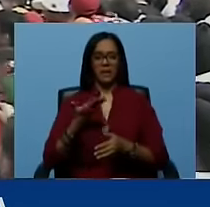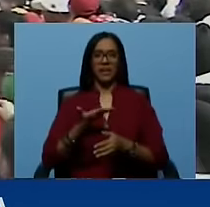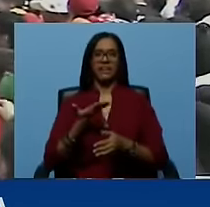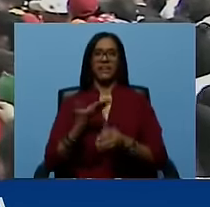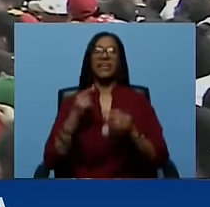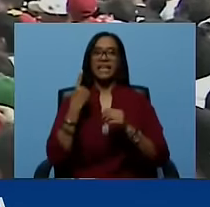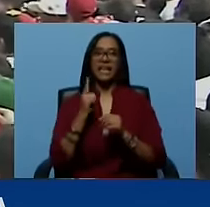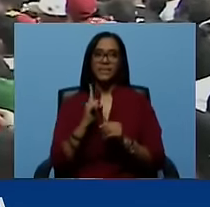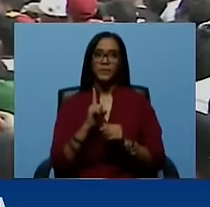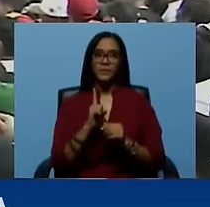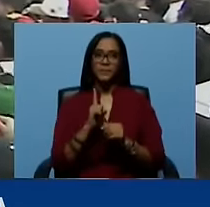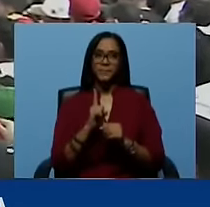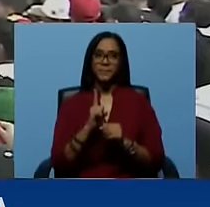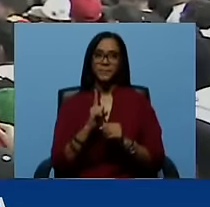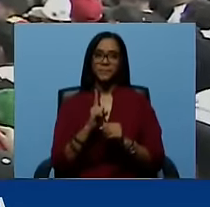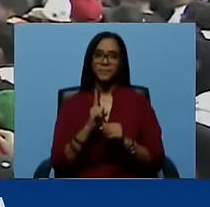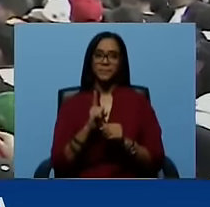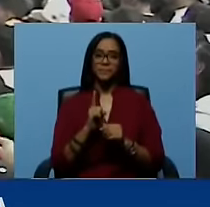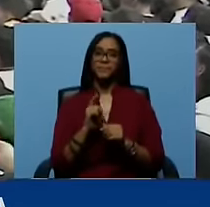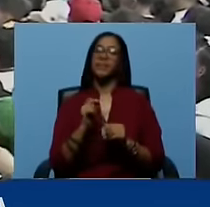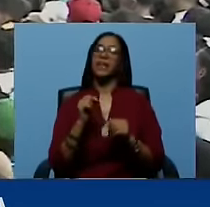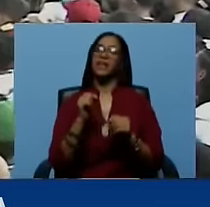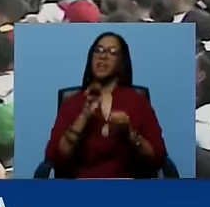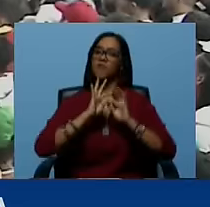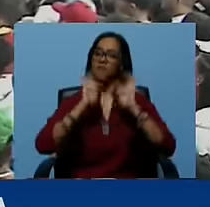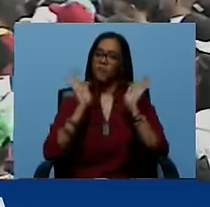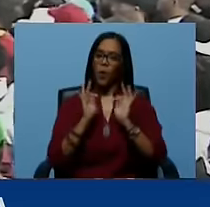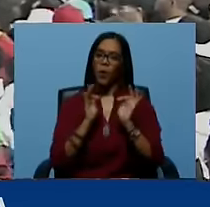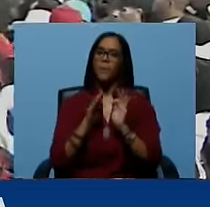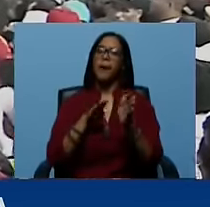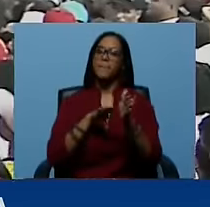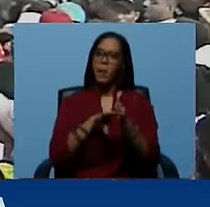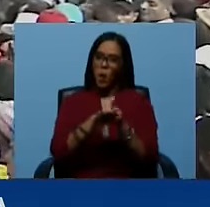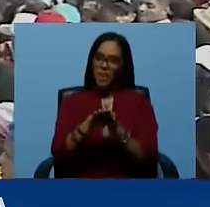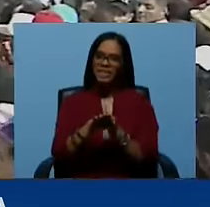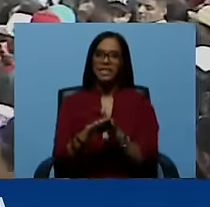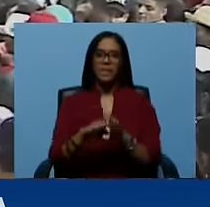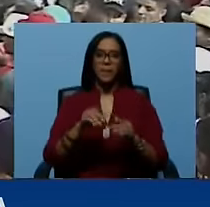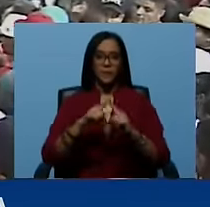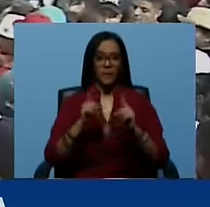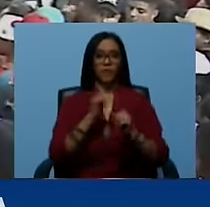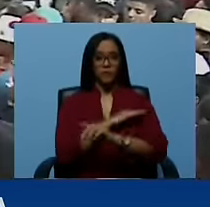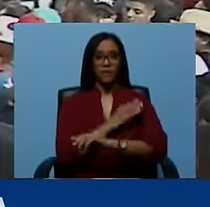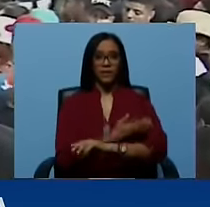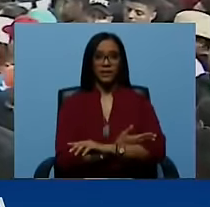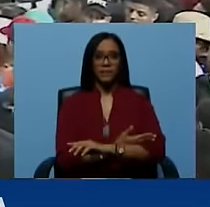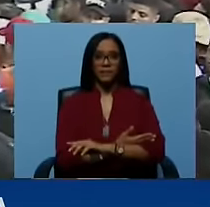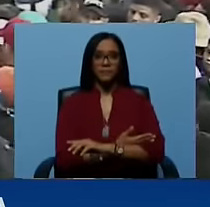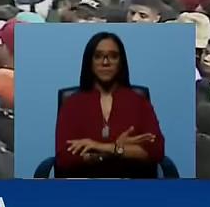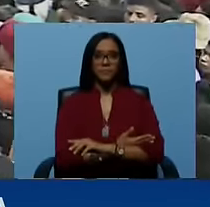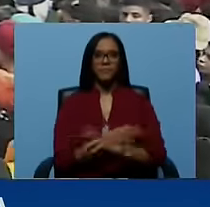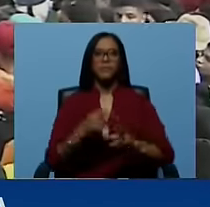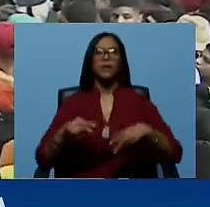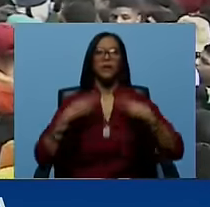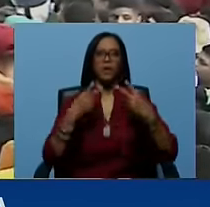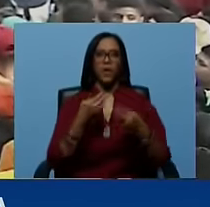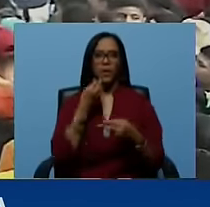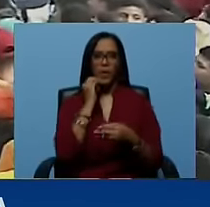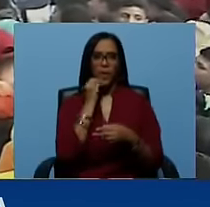De hecho, de manera progresiva pero contundente, de las nuevas